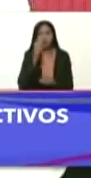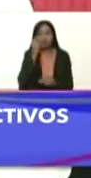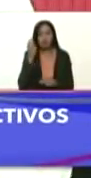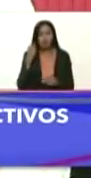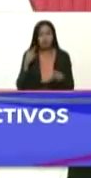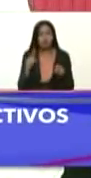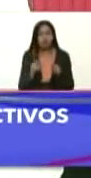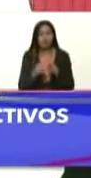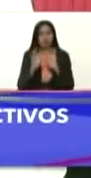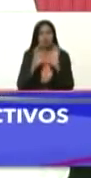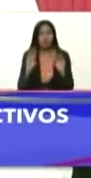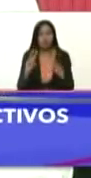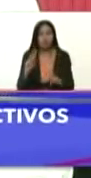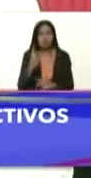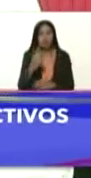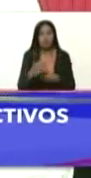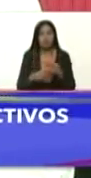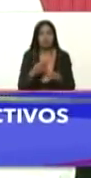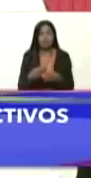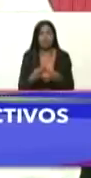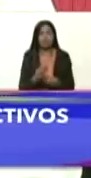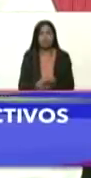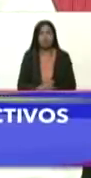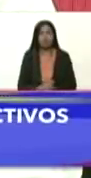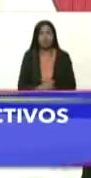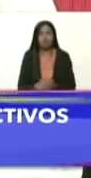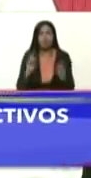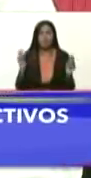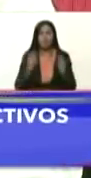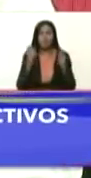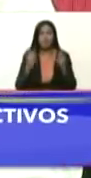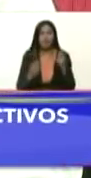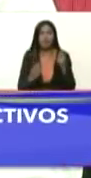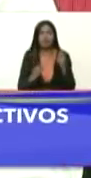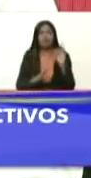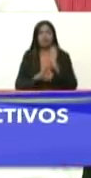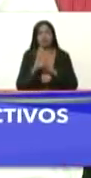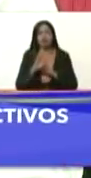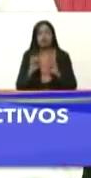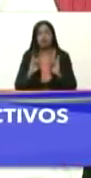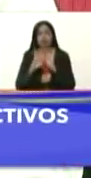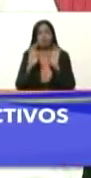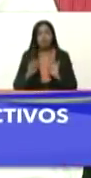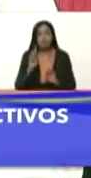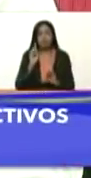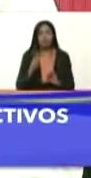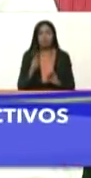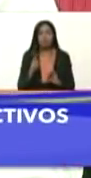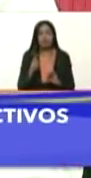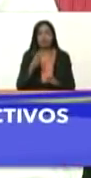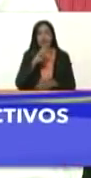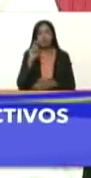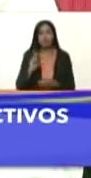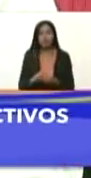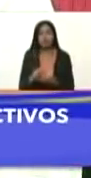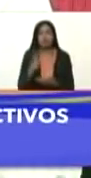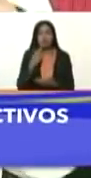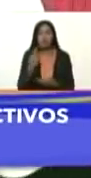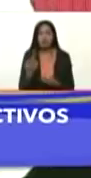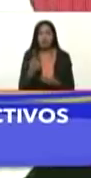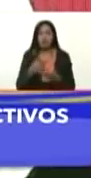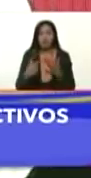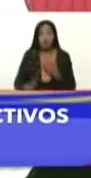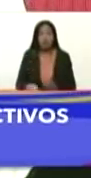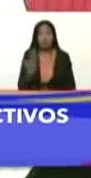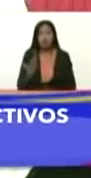función principal de impulsores del desarrollo de las fuerzas productivas nacionales. Creo que es un elemento bien